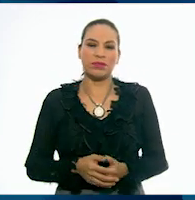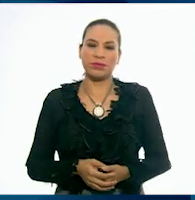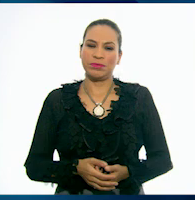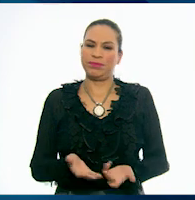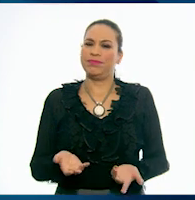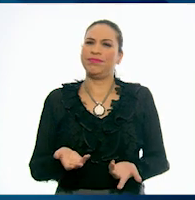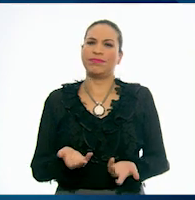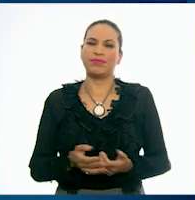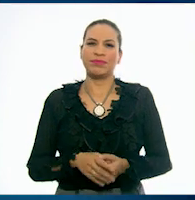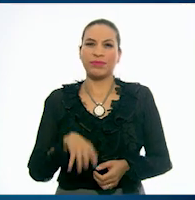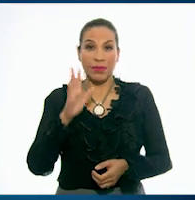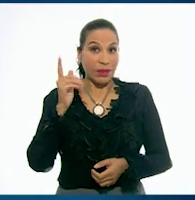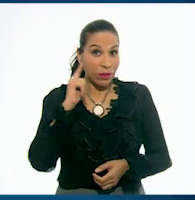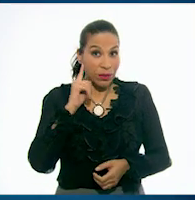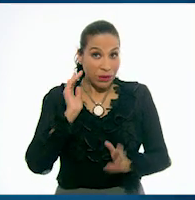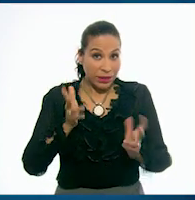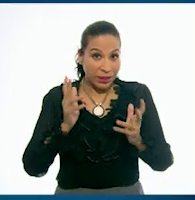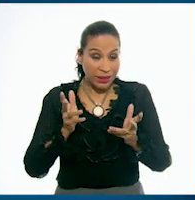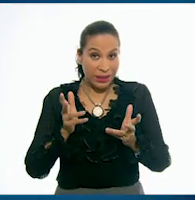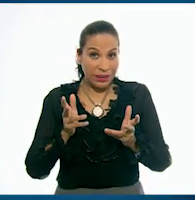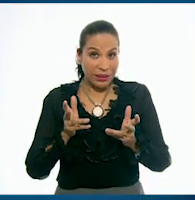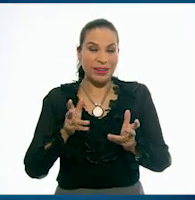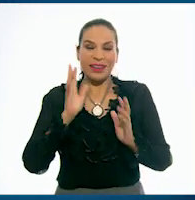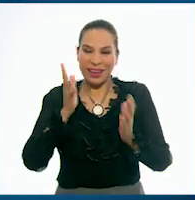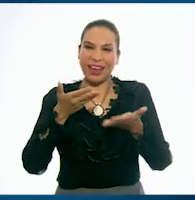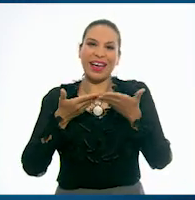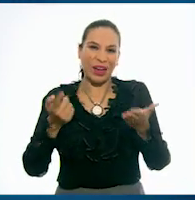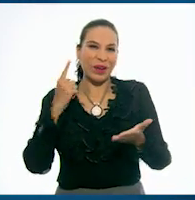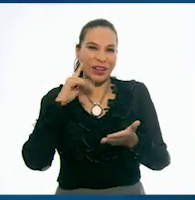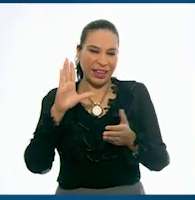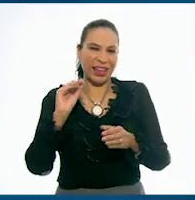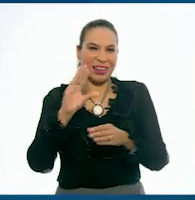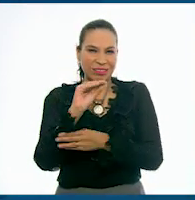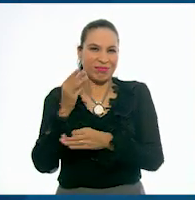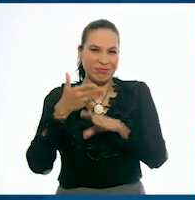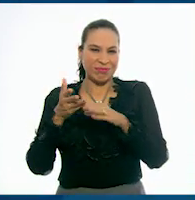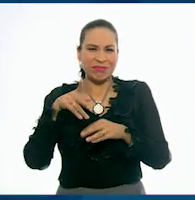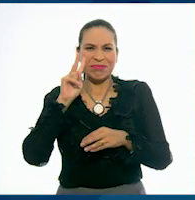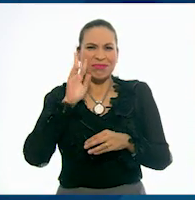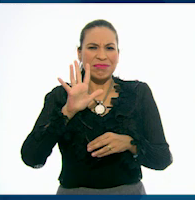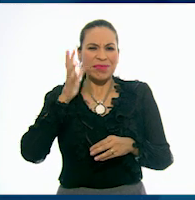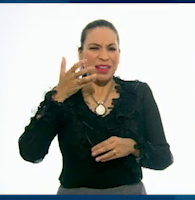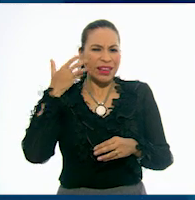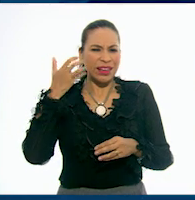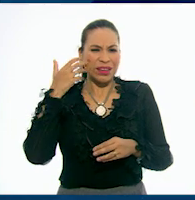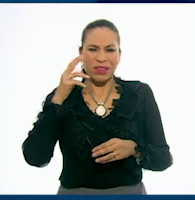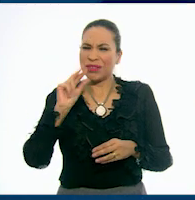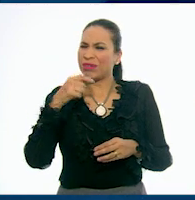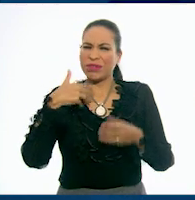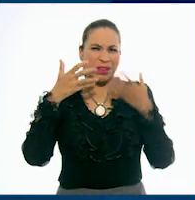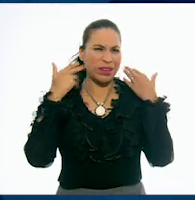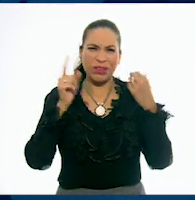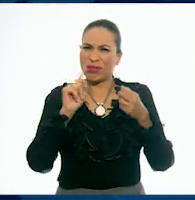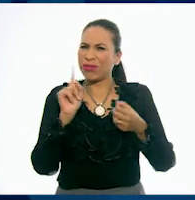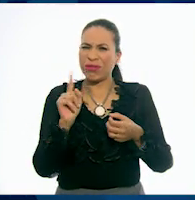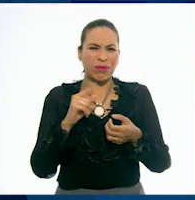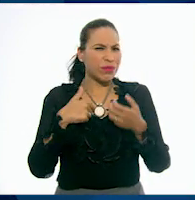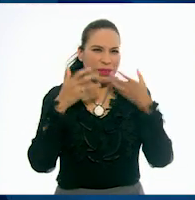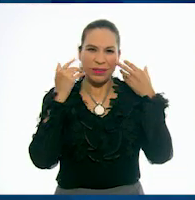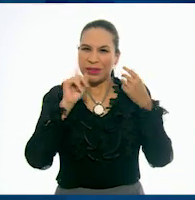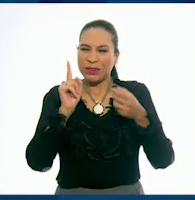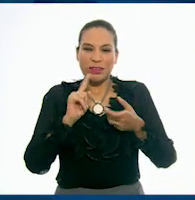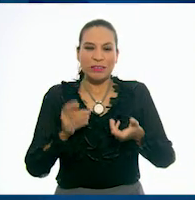Sí, ¿ya me oyen? Bueno, sí, ahora ya se escucha, pero parece un gato. No soy un gato,